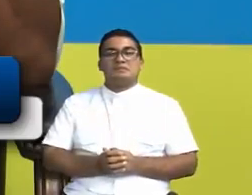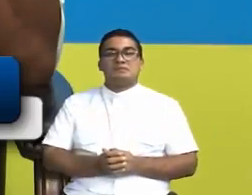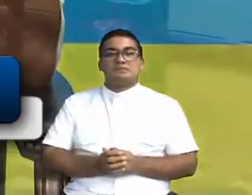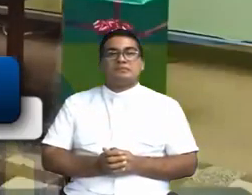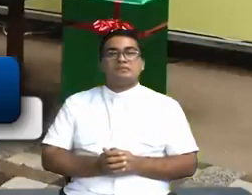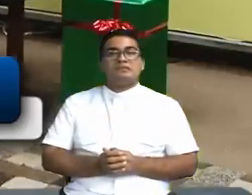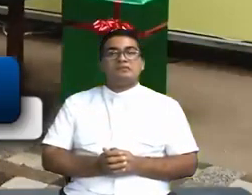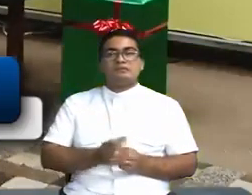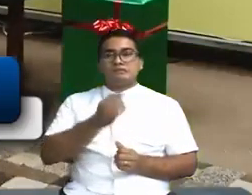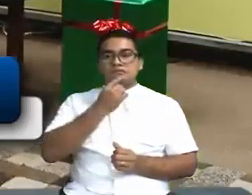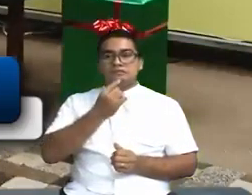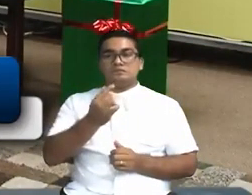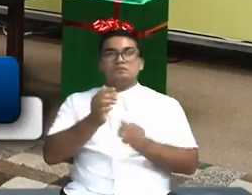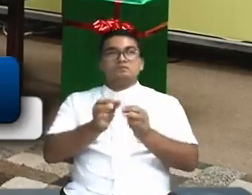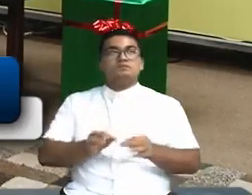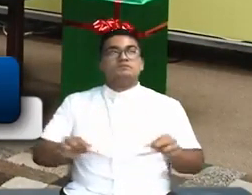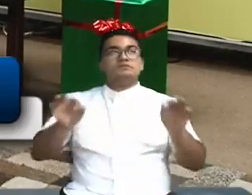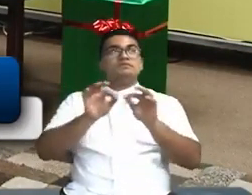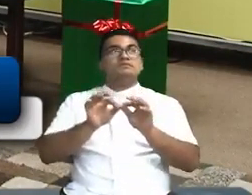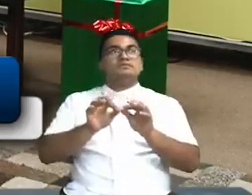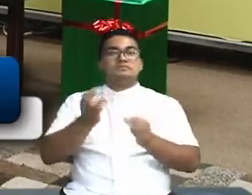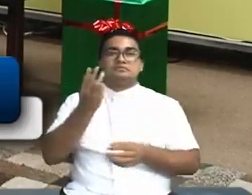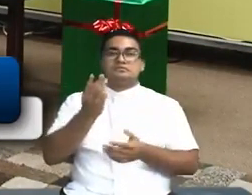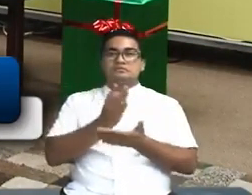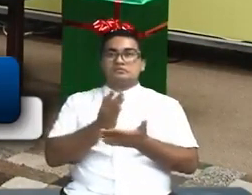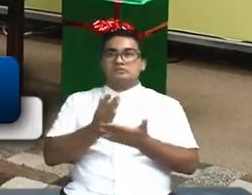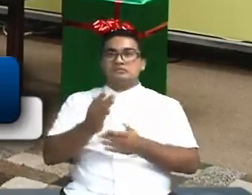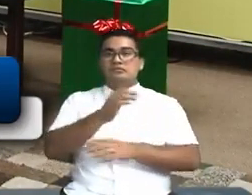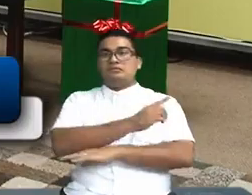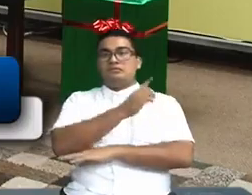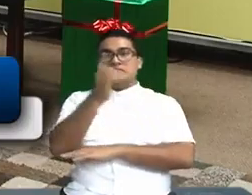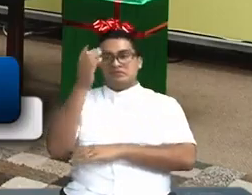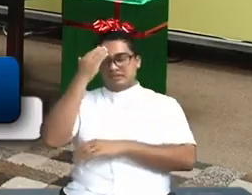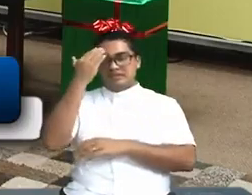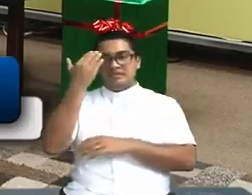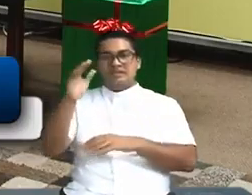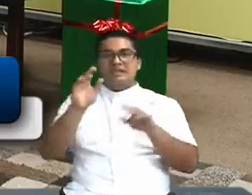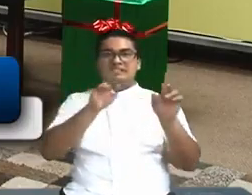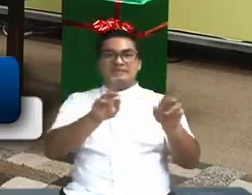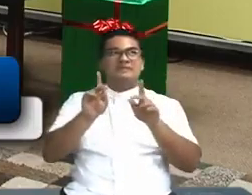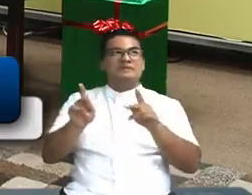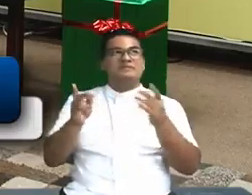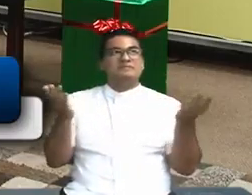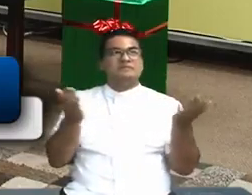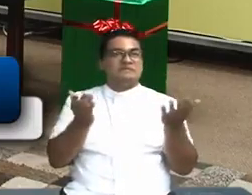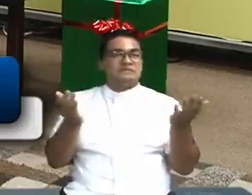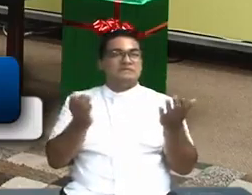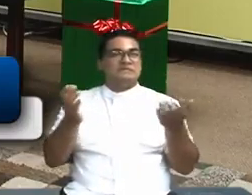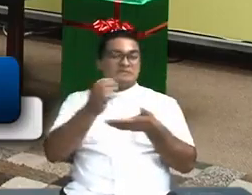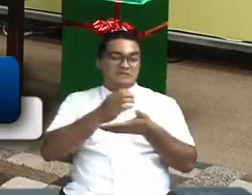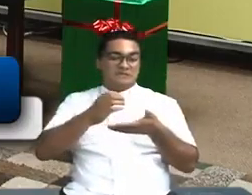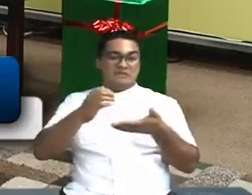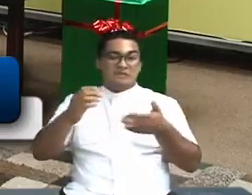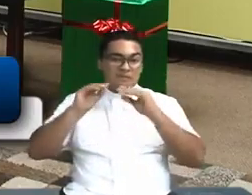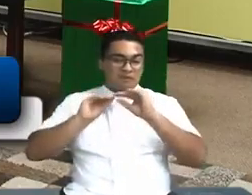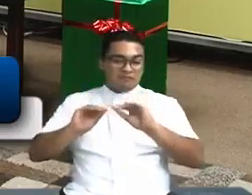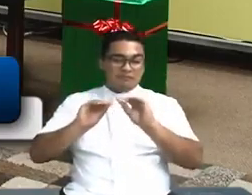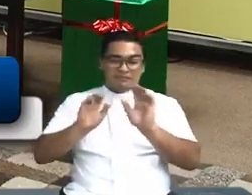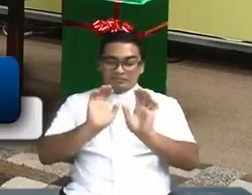Como lo dijiste, lo ideal es que sea tres veces al día, como todos lo sabemos, todos hemos, eso hasta en los colegios se da educación